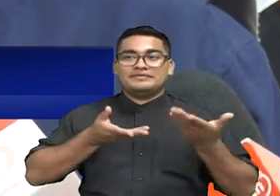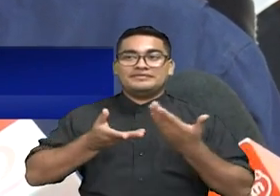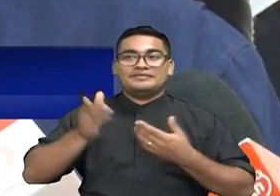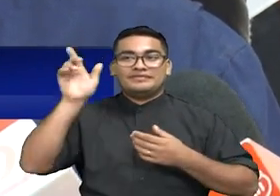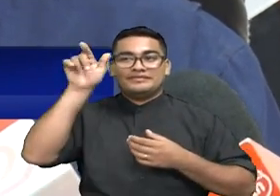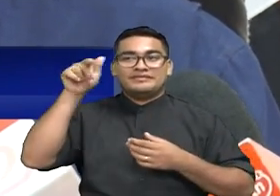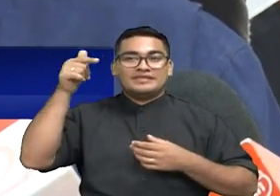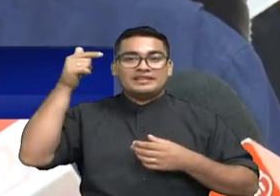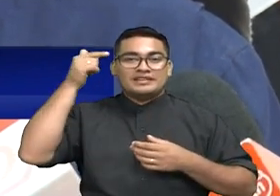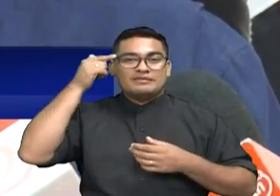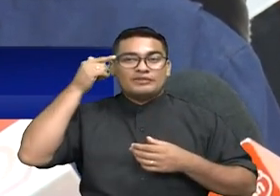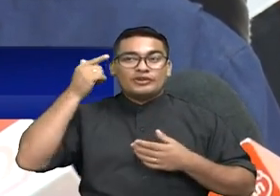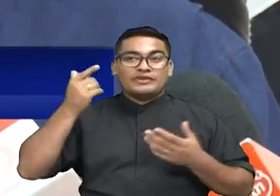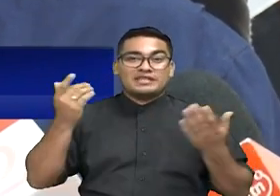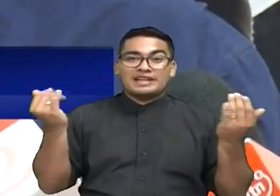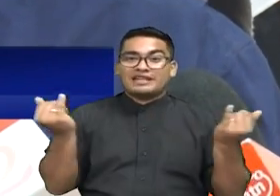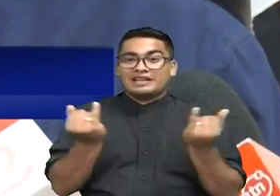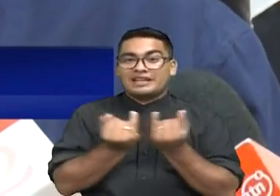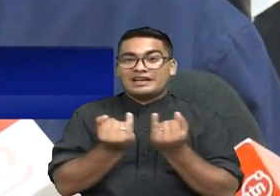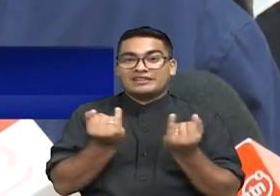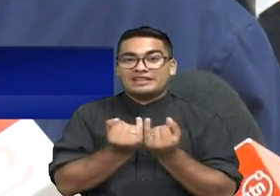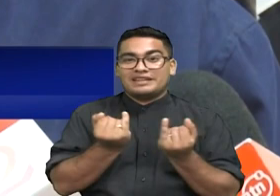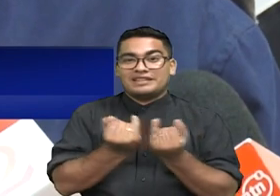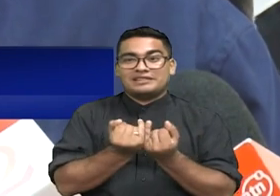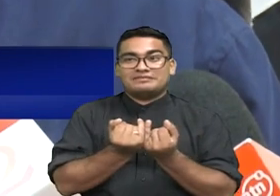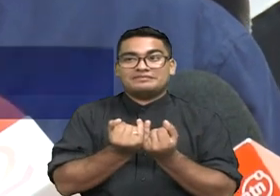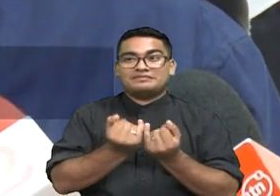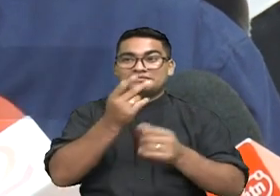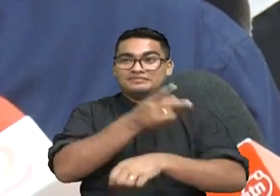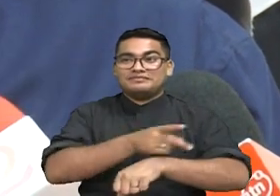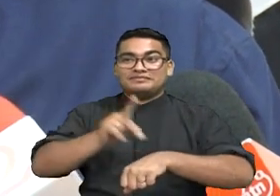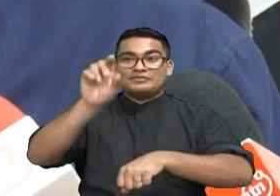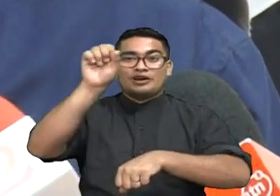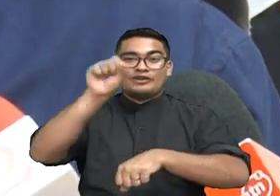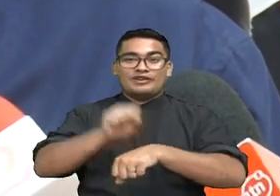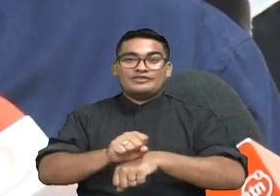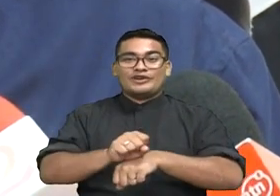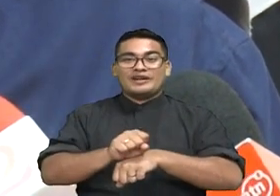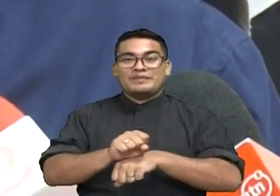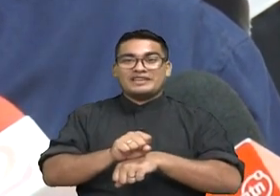gobierno, en la seguridad, en la limpieza en nuestro puerto. Eso